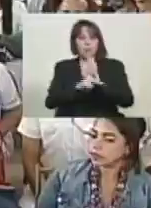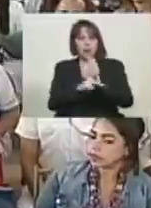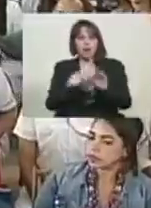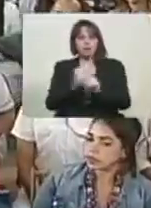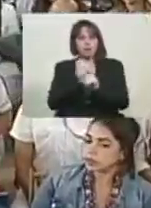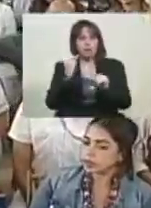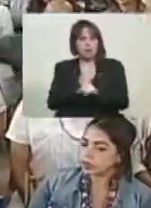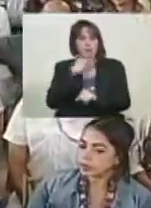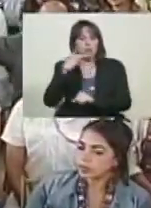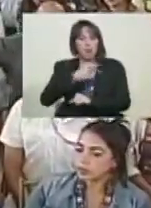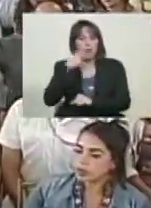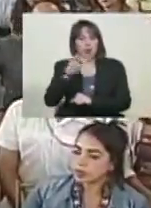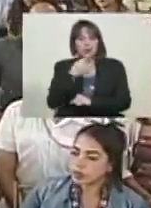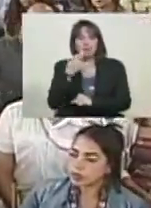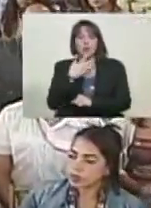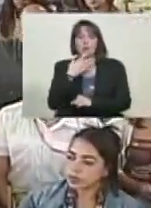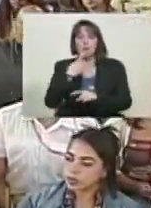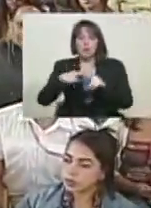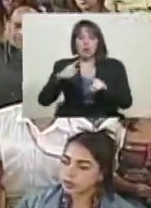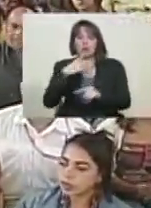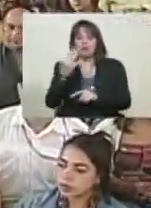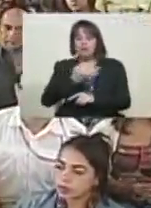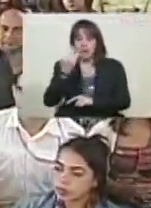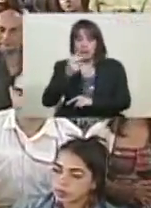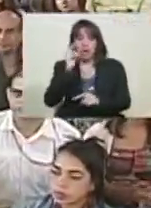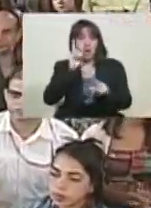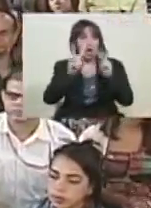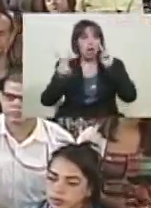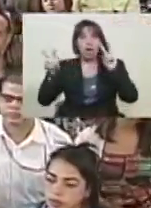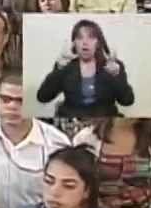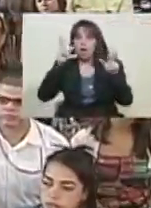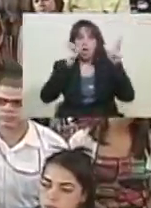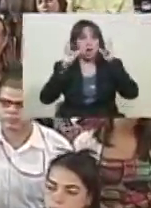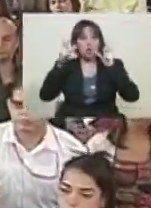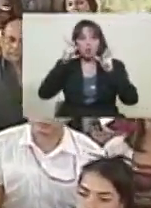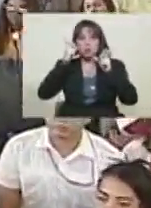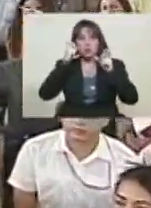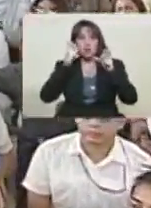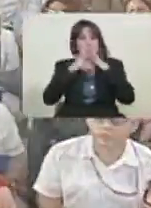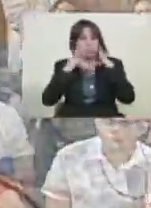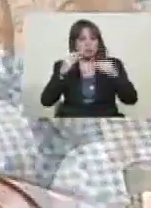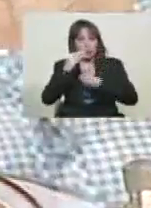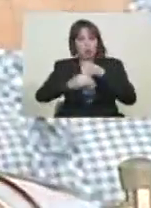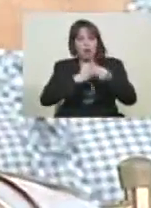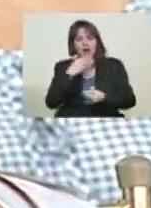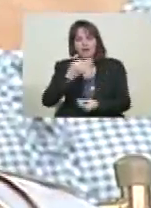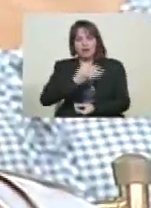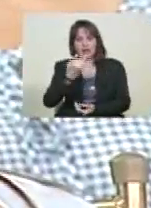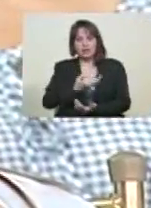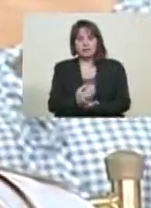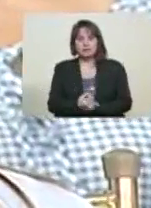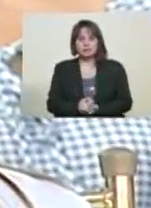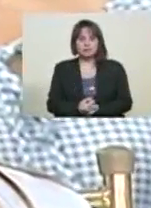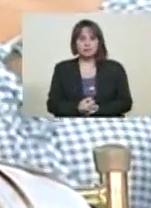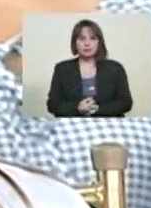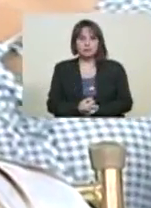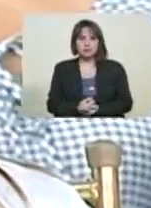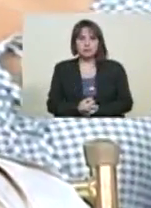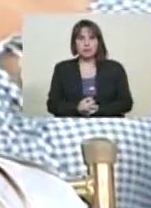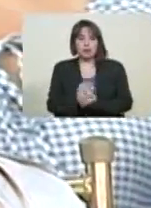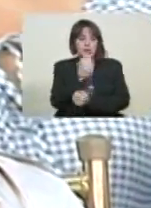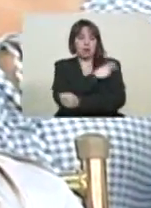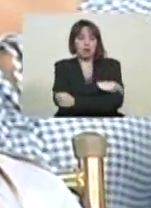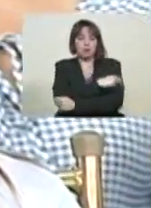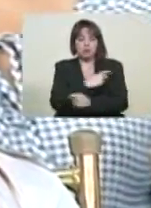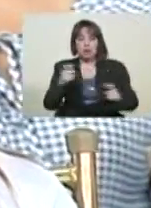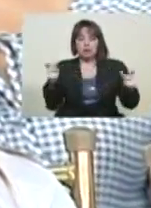verdaderamente tenga sus ojos, sus oídos, sus pies, sus manos en la realidad, en los